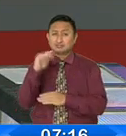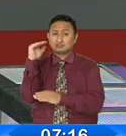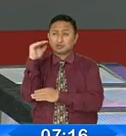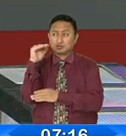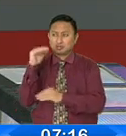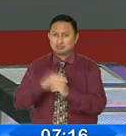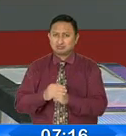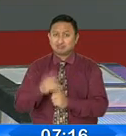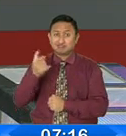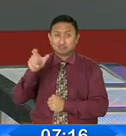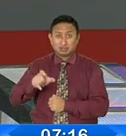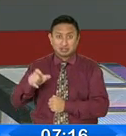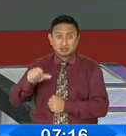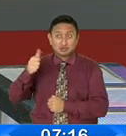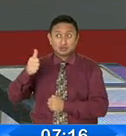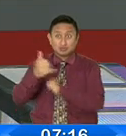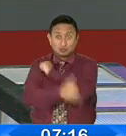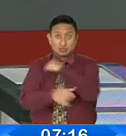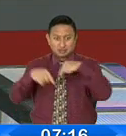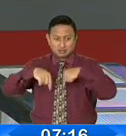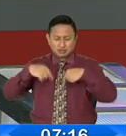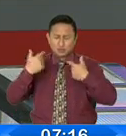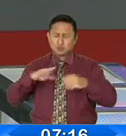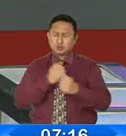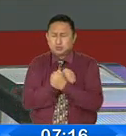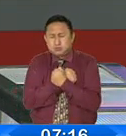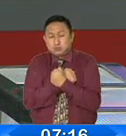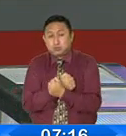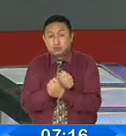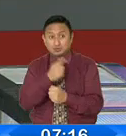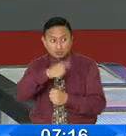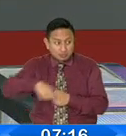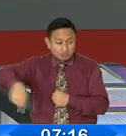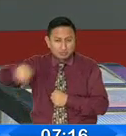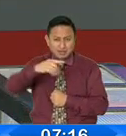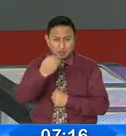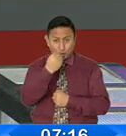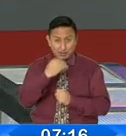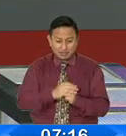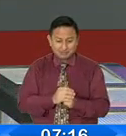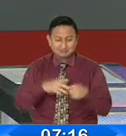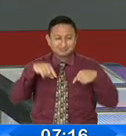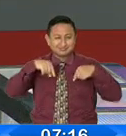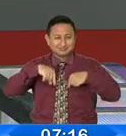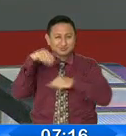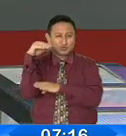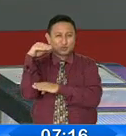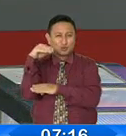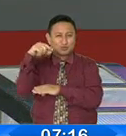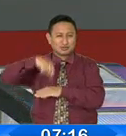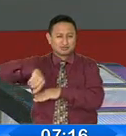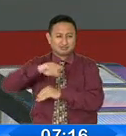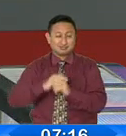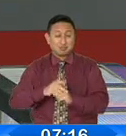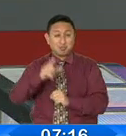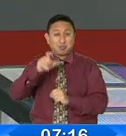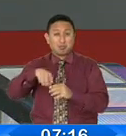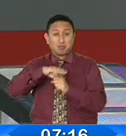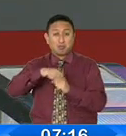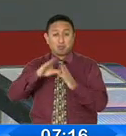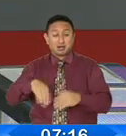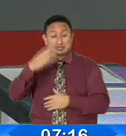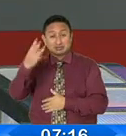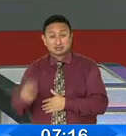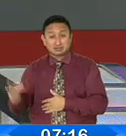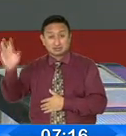de extranjeros debido a su geografía y gastronomía, amigos. Nuestro pequeño terruño incluso enamora al embajador de Gran Bretaña,